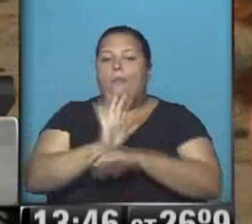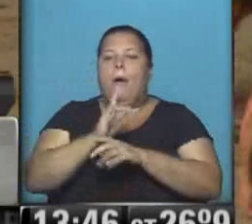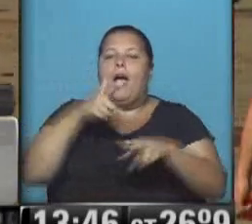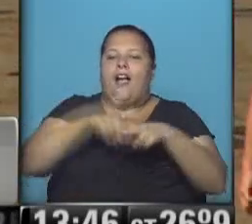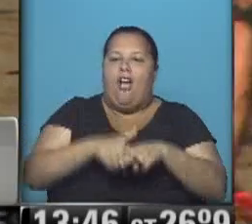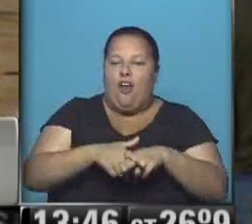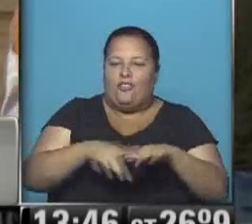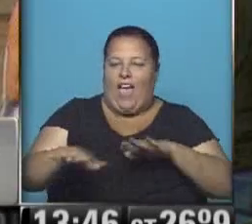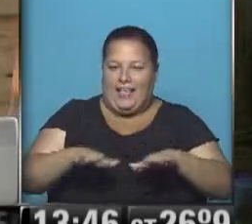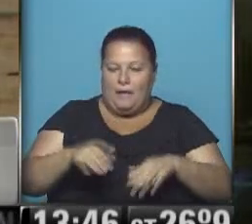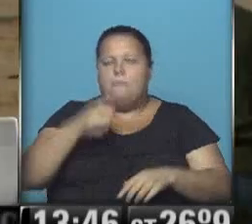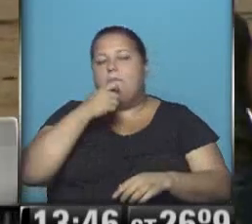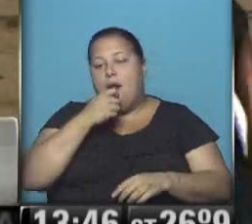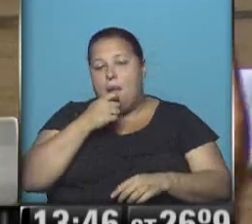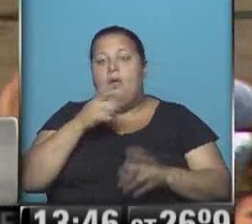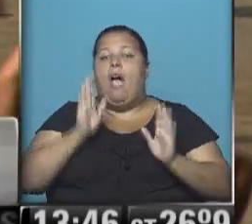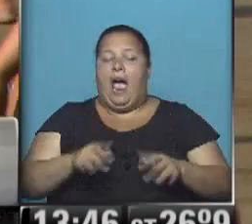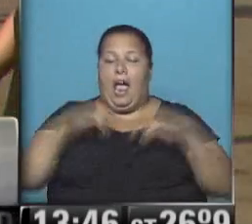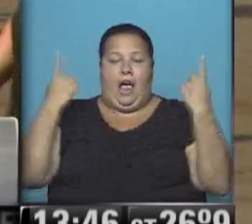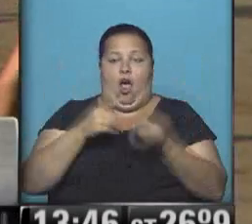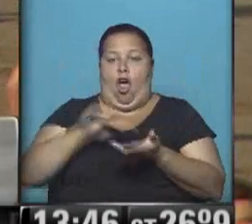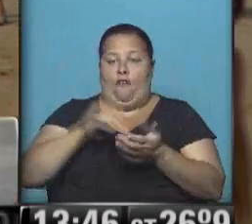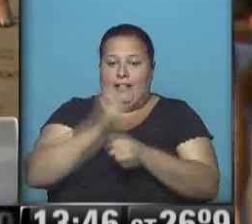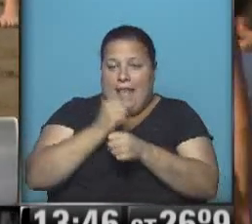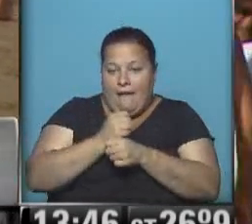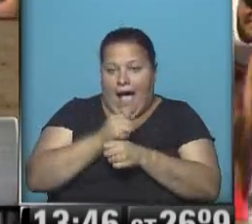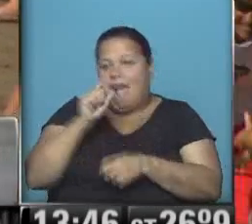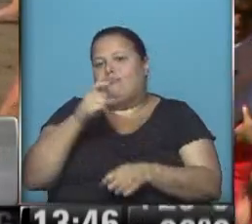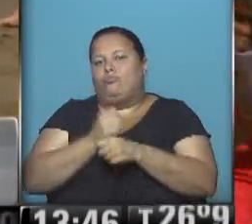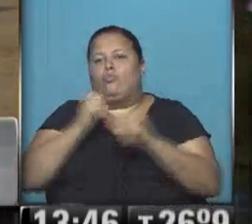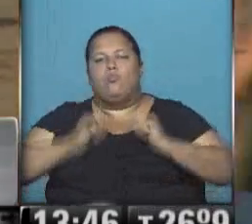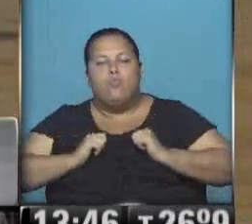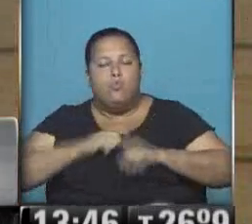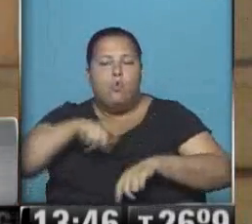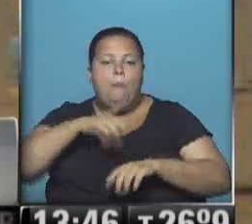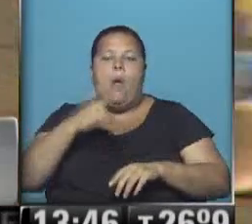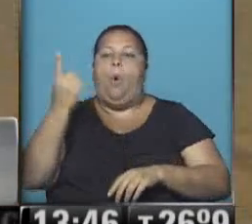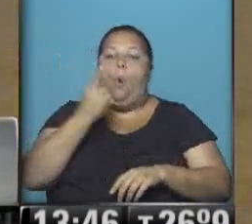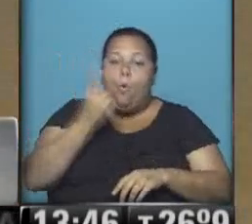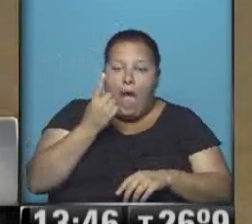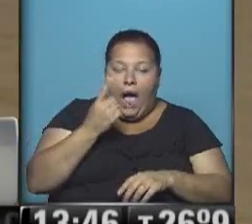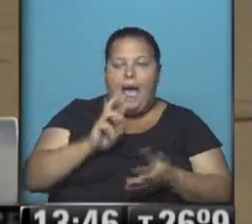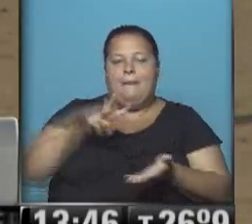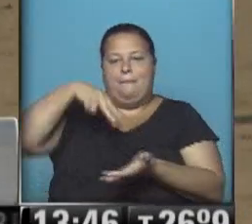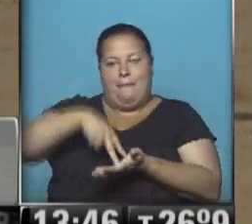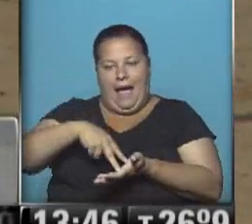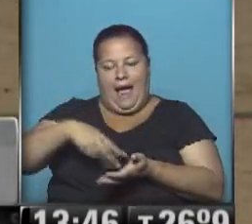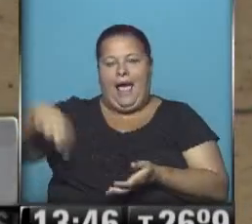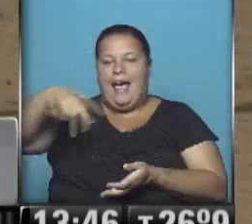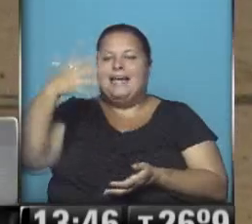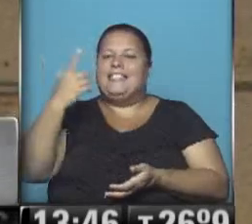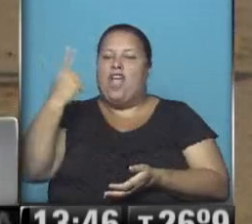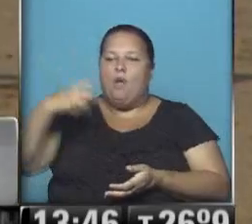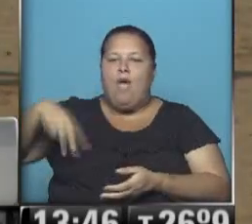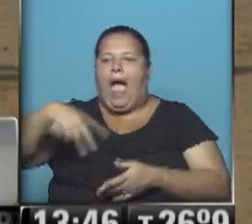pausas activas. Es decir, uno está en la oficina o está en esos lugares donde está mucho tiempo sentado, pero cada hora se levanta y durante